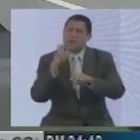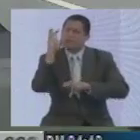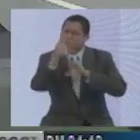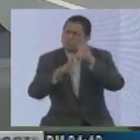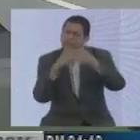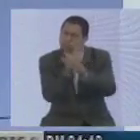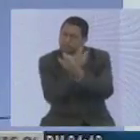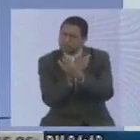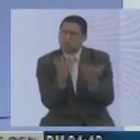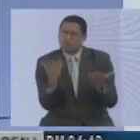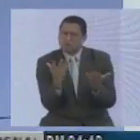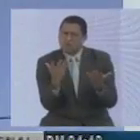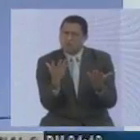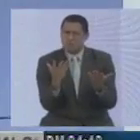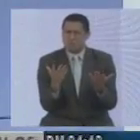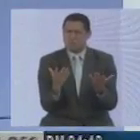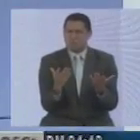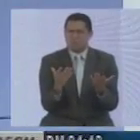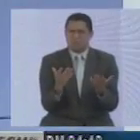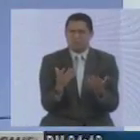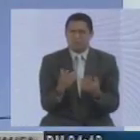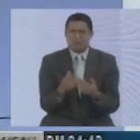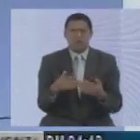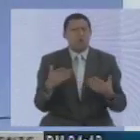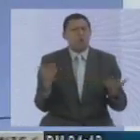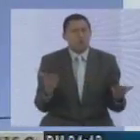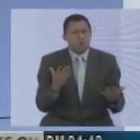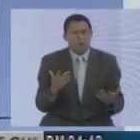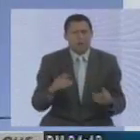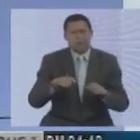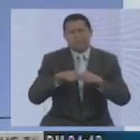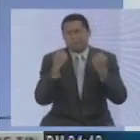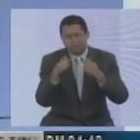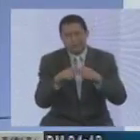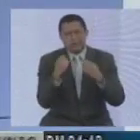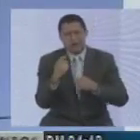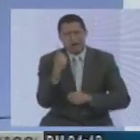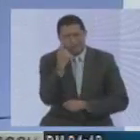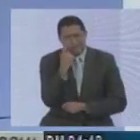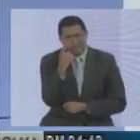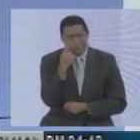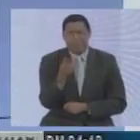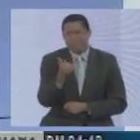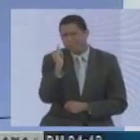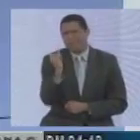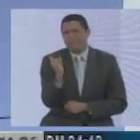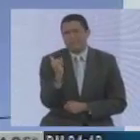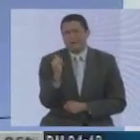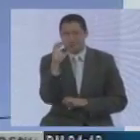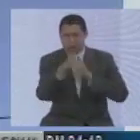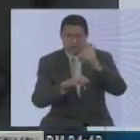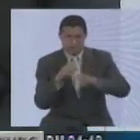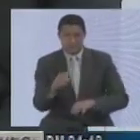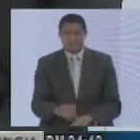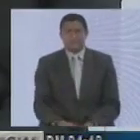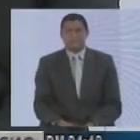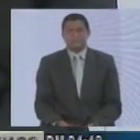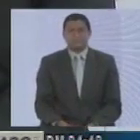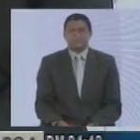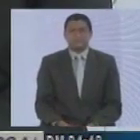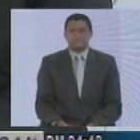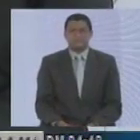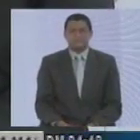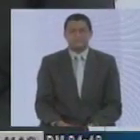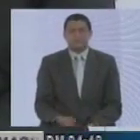quisiera saber en qué momento cuáles son las lesiones más comunes que puede presentar mi mascota hay